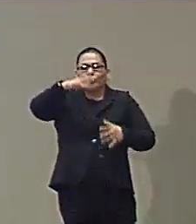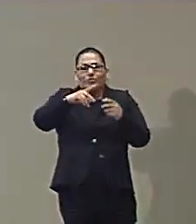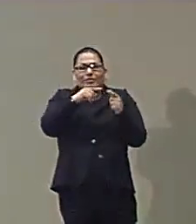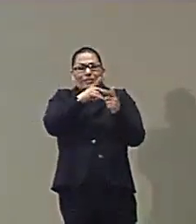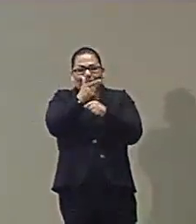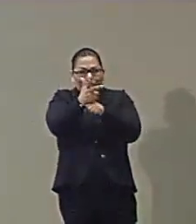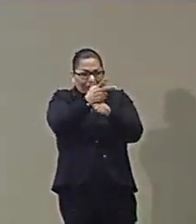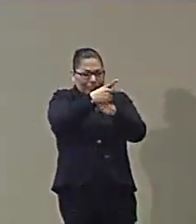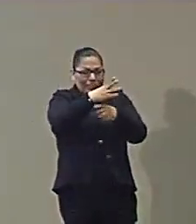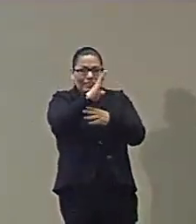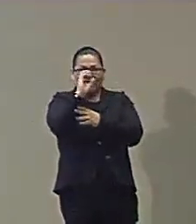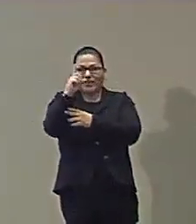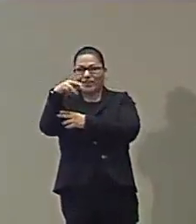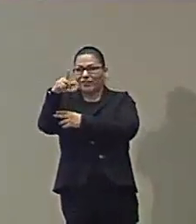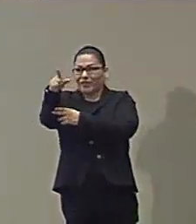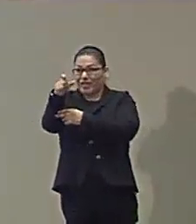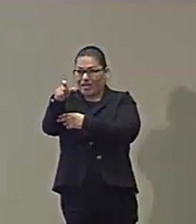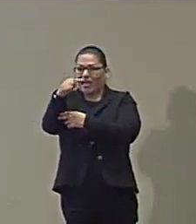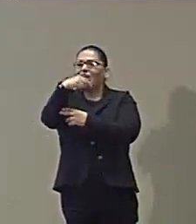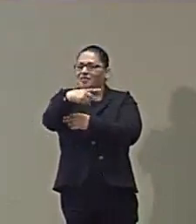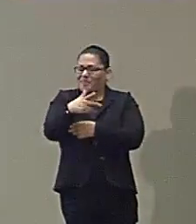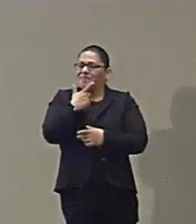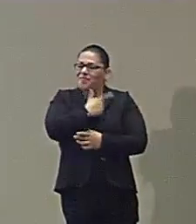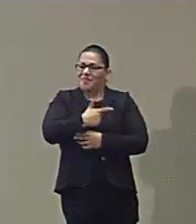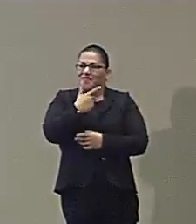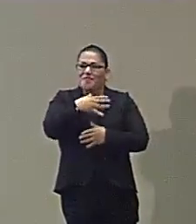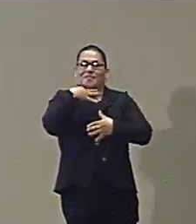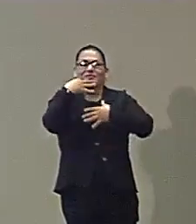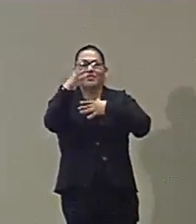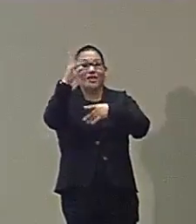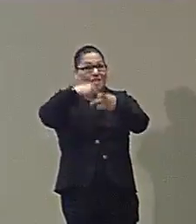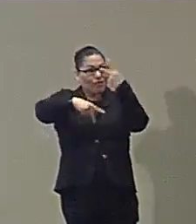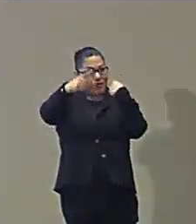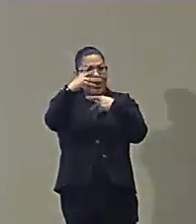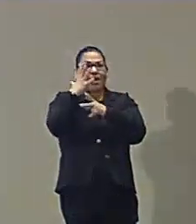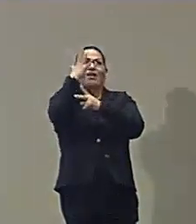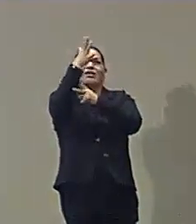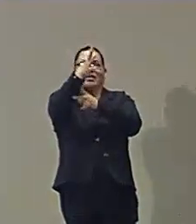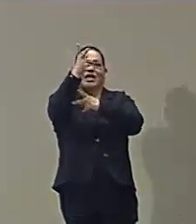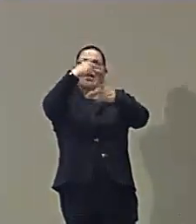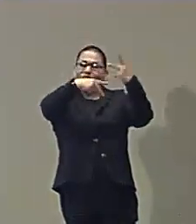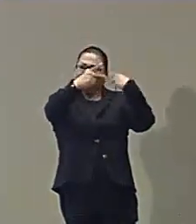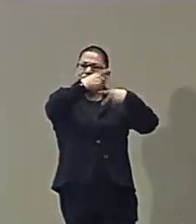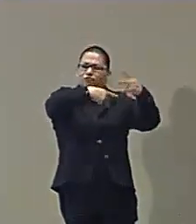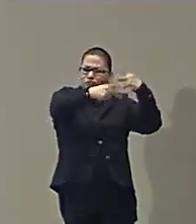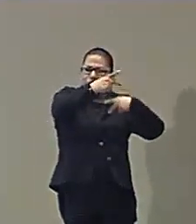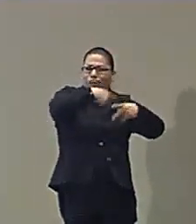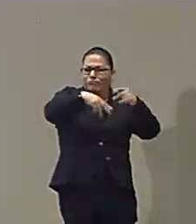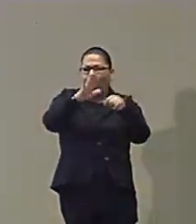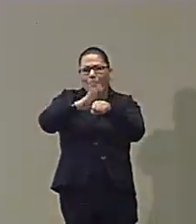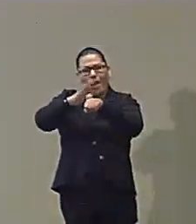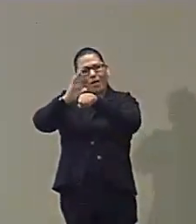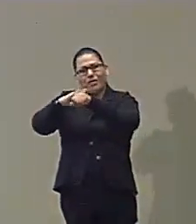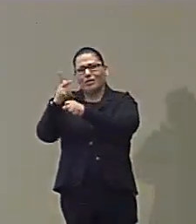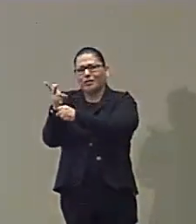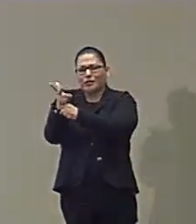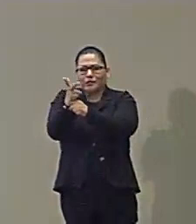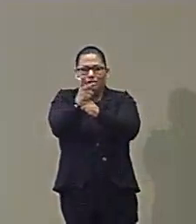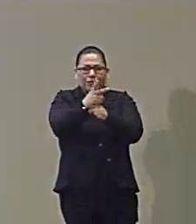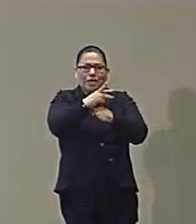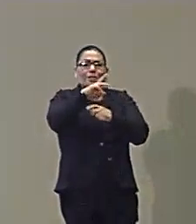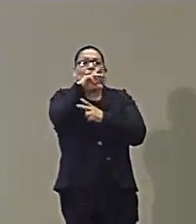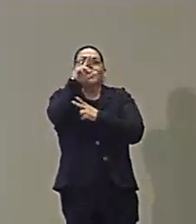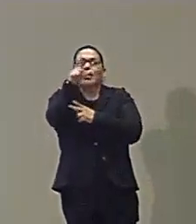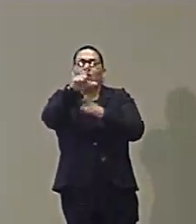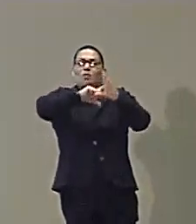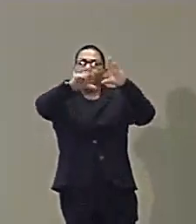sigan hablando de la ciudad de mexico esas y otras producciones vendrán y sobre todo que nosotros podamos mejorar nuestro país nuestro